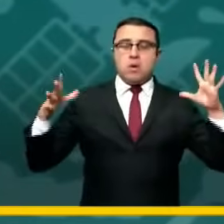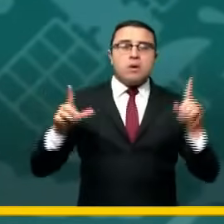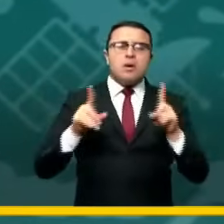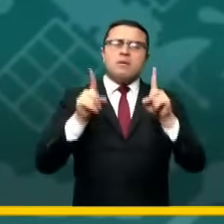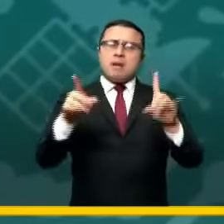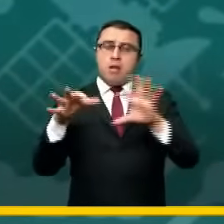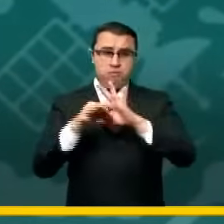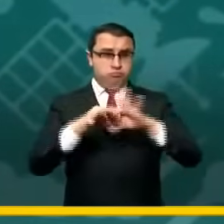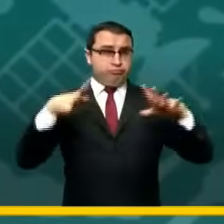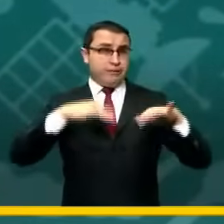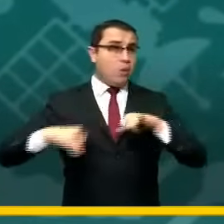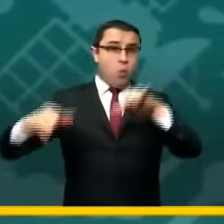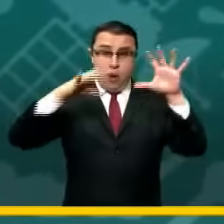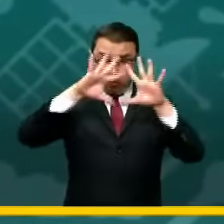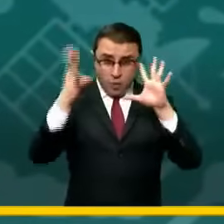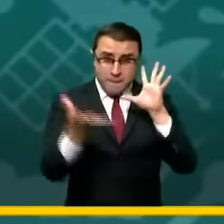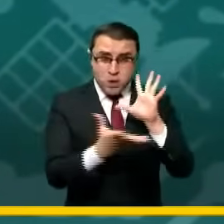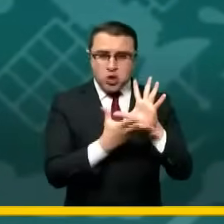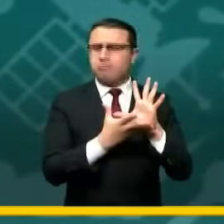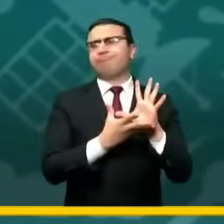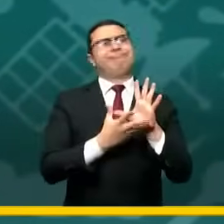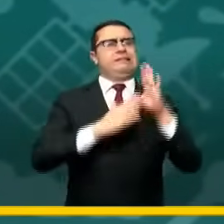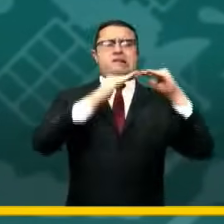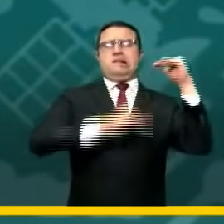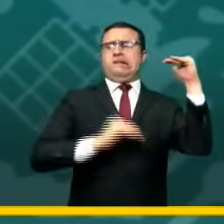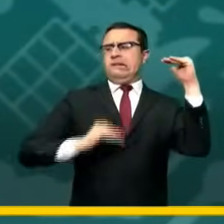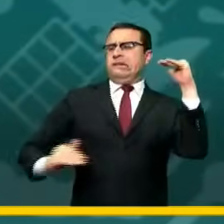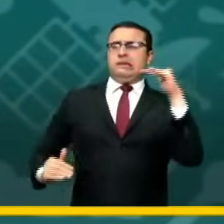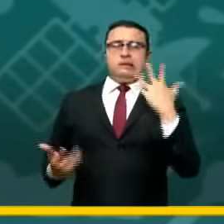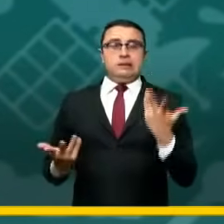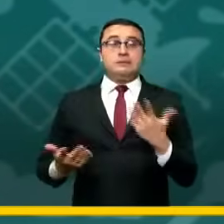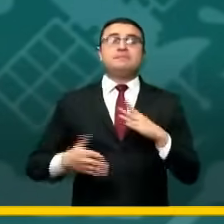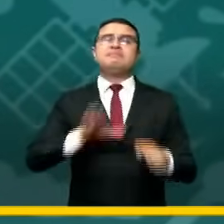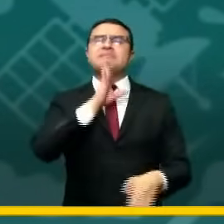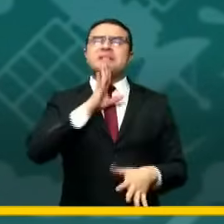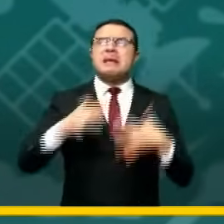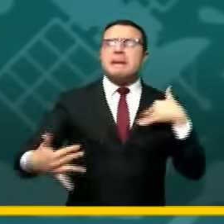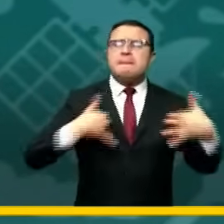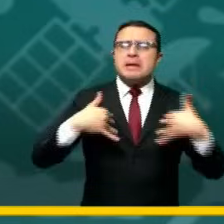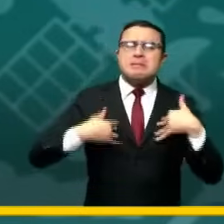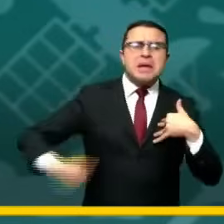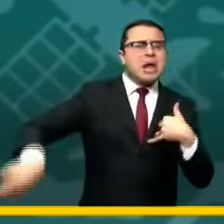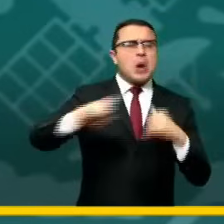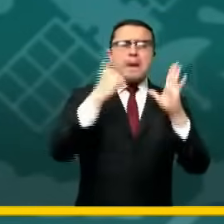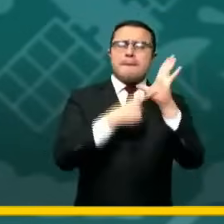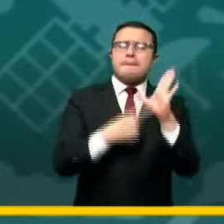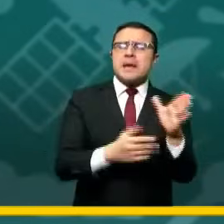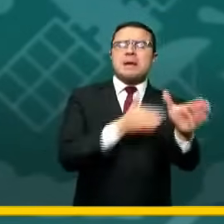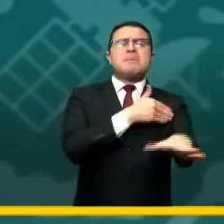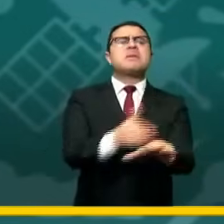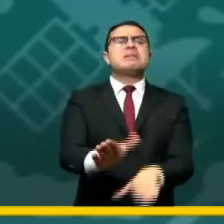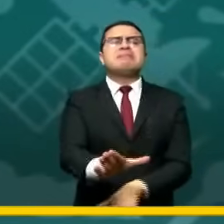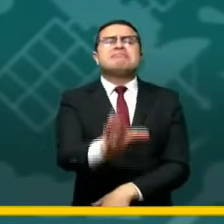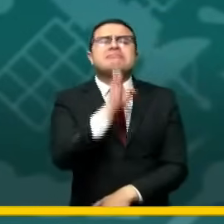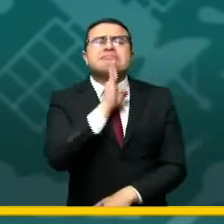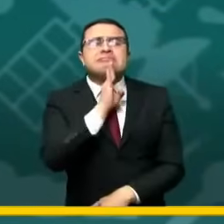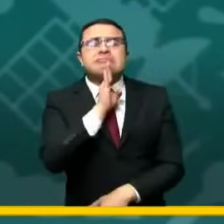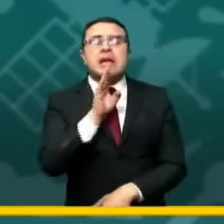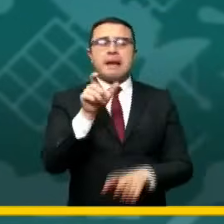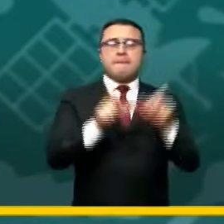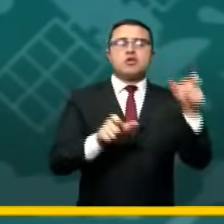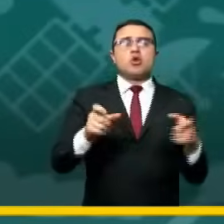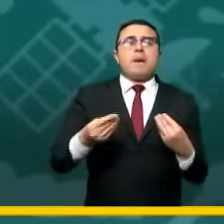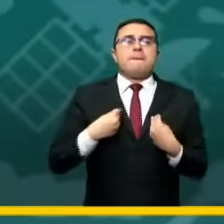manera desigual. La mayor parte de las víctimas climáticas, que se contarán por miles de millones, estarán en